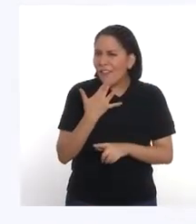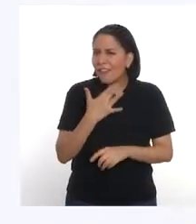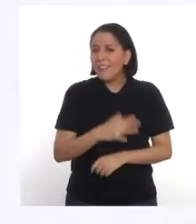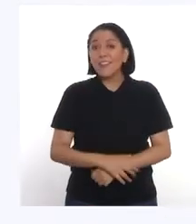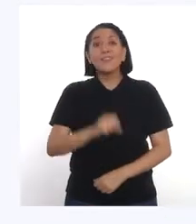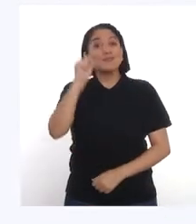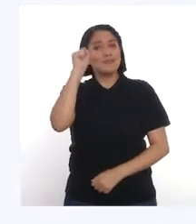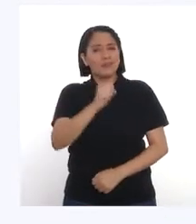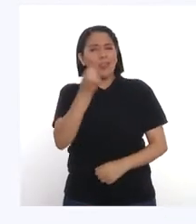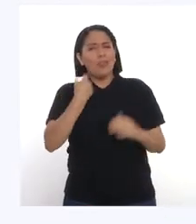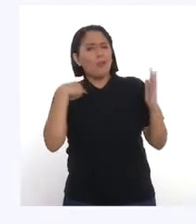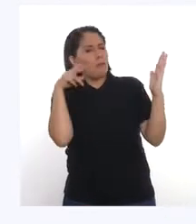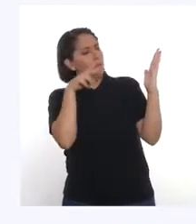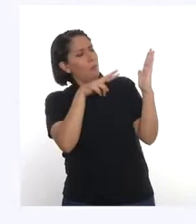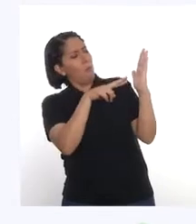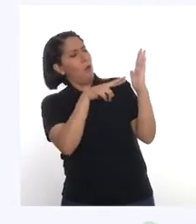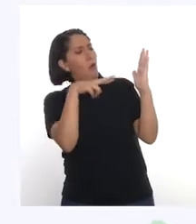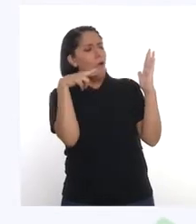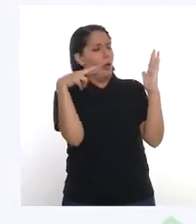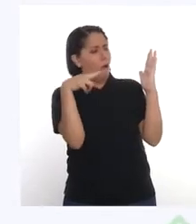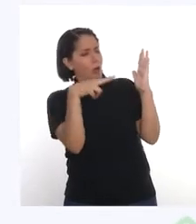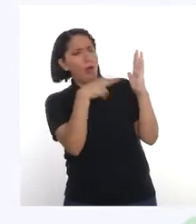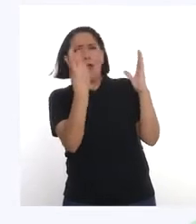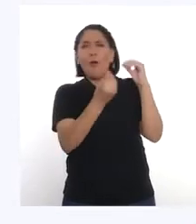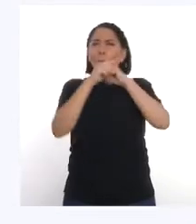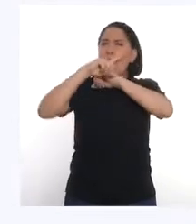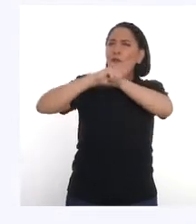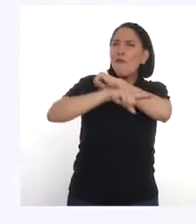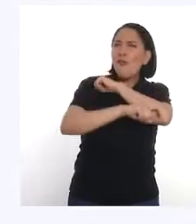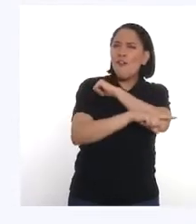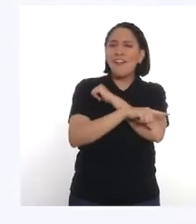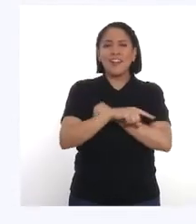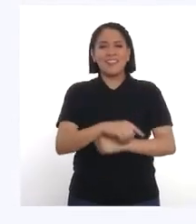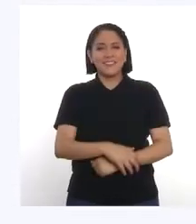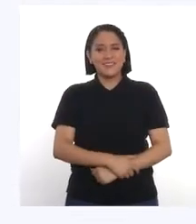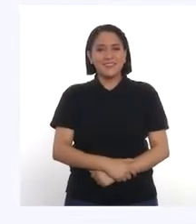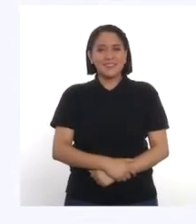es, y da sensación de profundidad. Tienes razón.